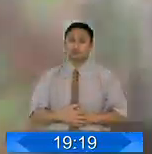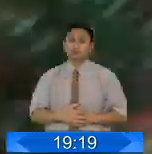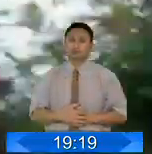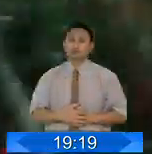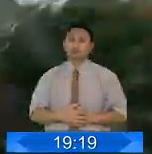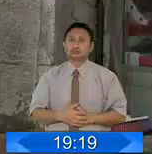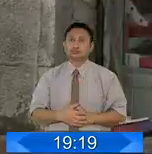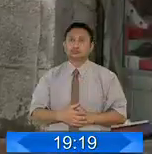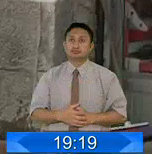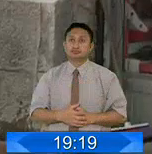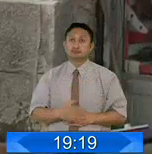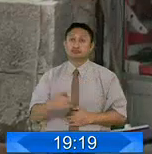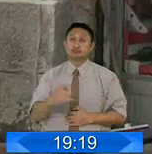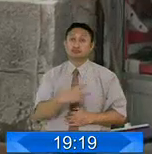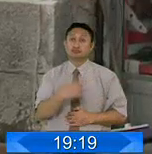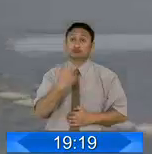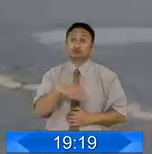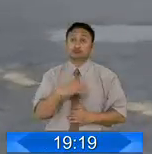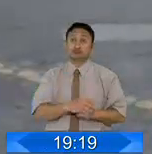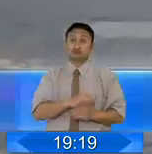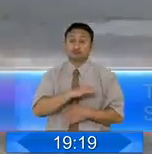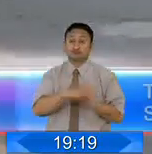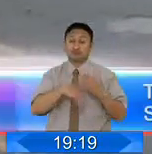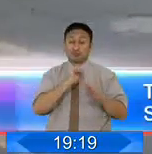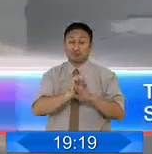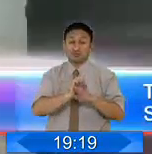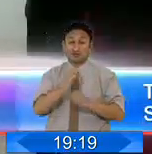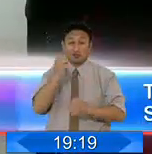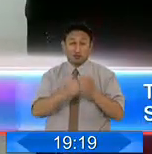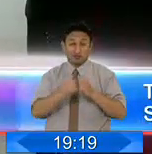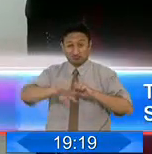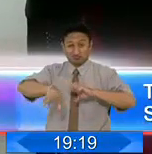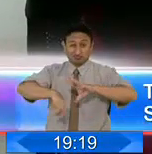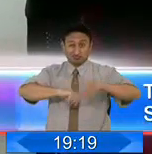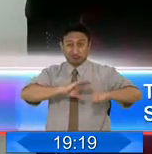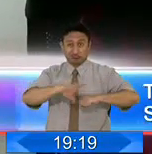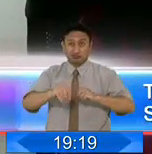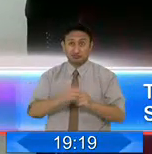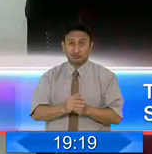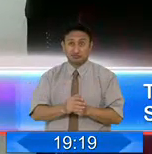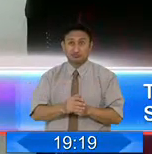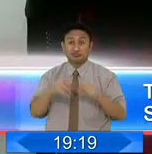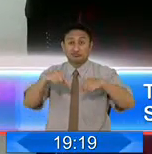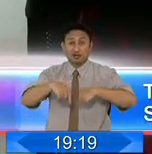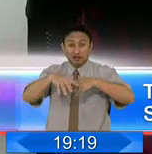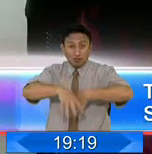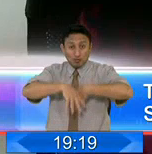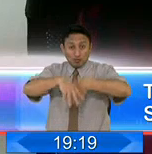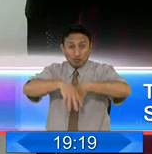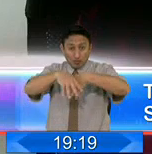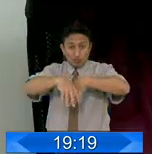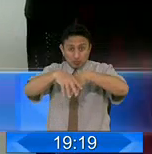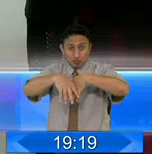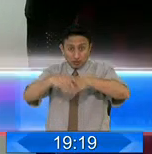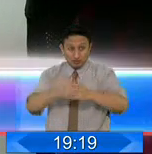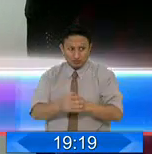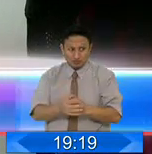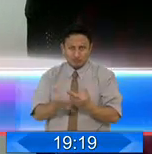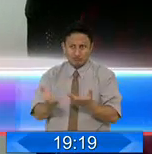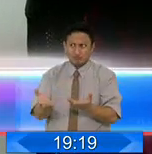El vandalismo se hacía presente en todo el país. Que sobre texto de la protesta y seamos objeto